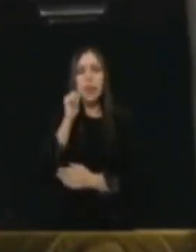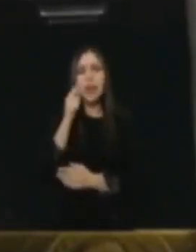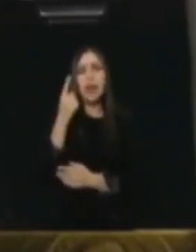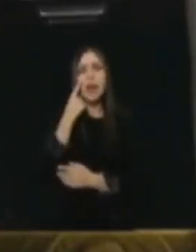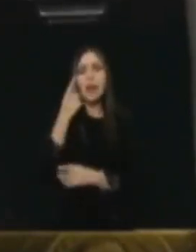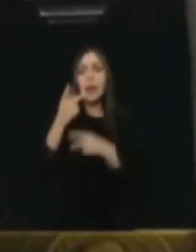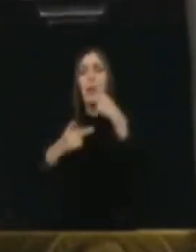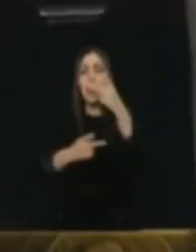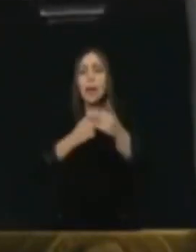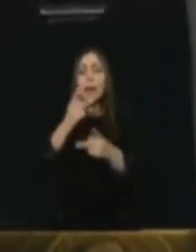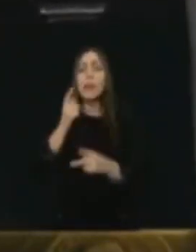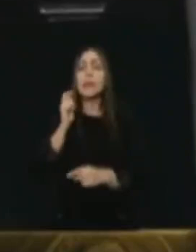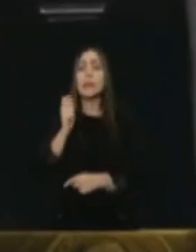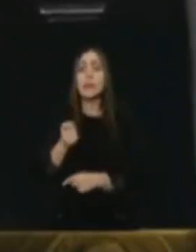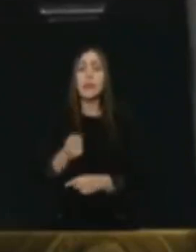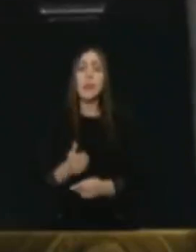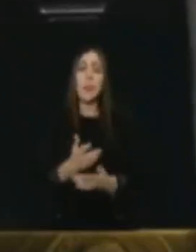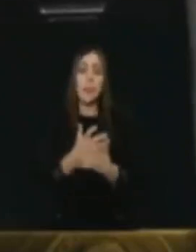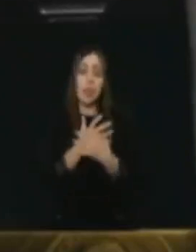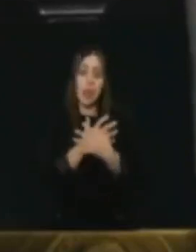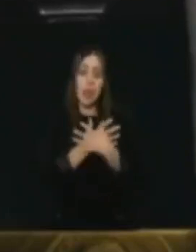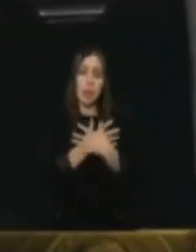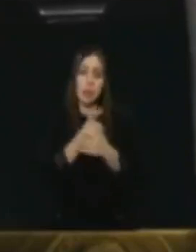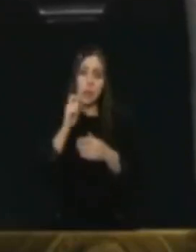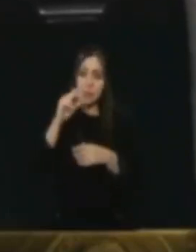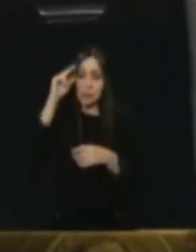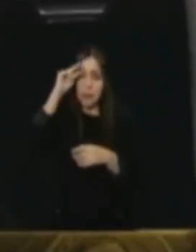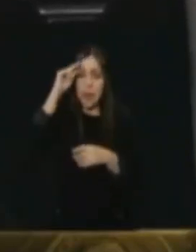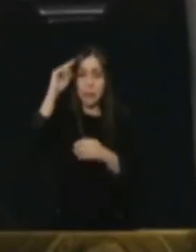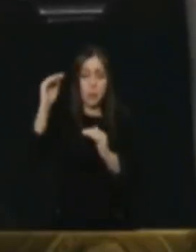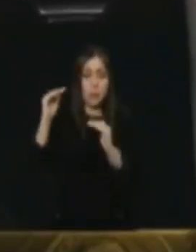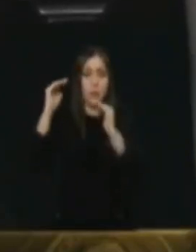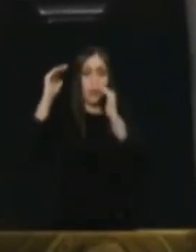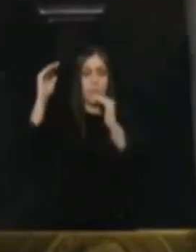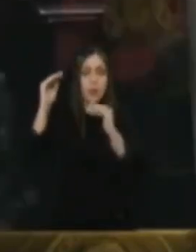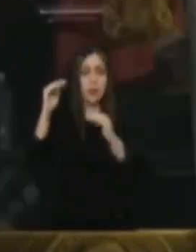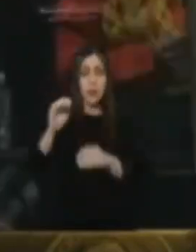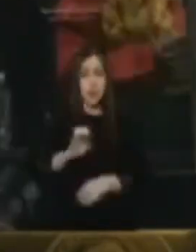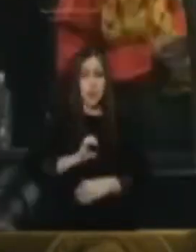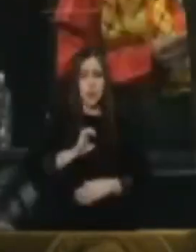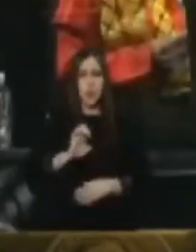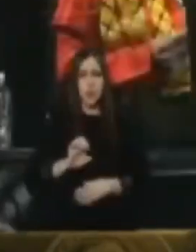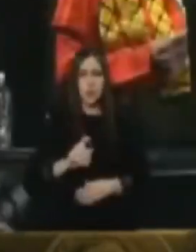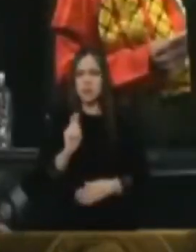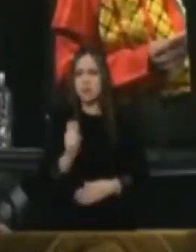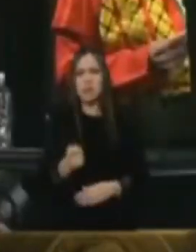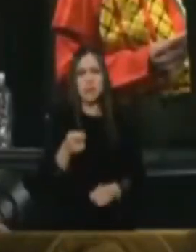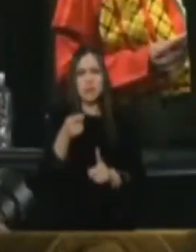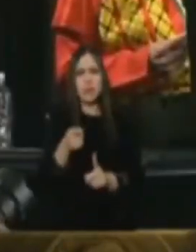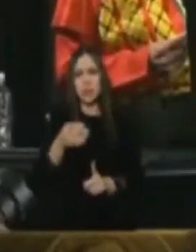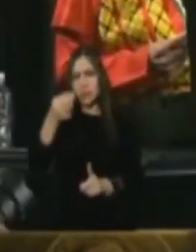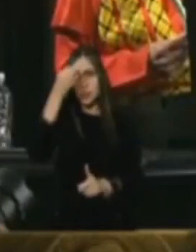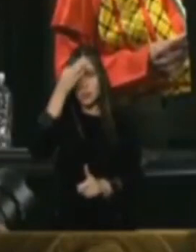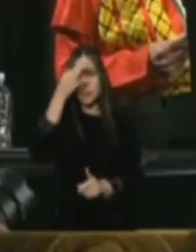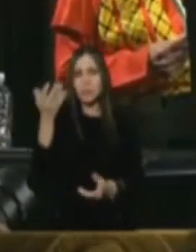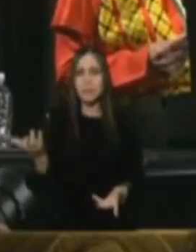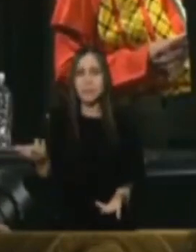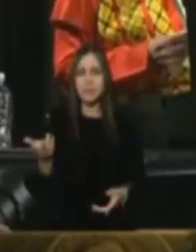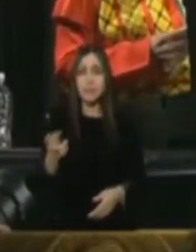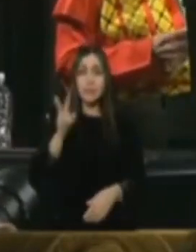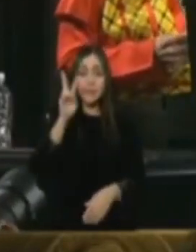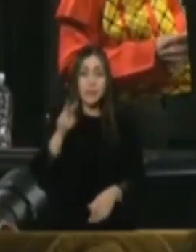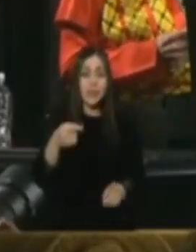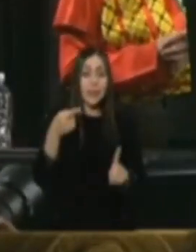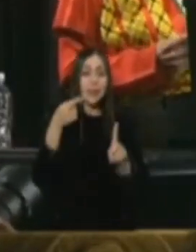es sabio, el odio es tonto. Imposible no amar a Sor Juana Inés de la